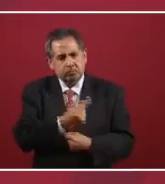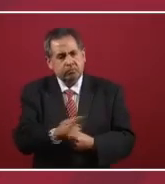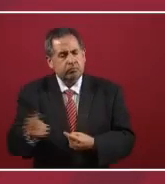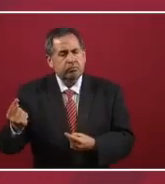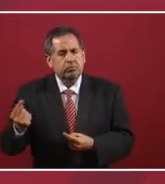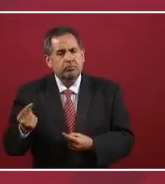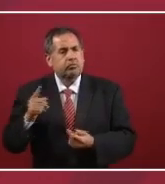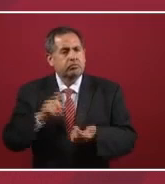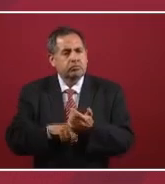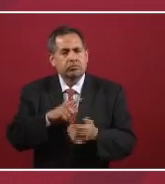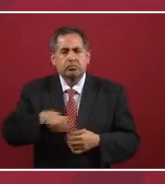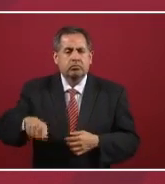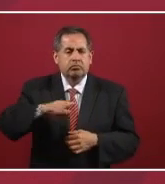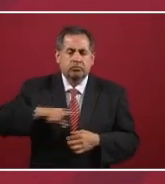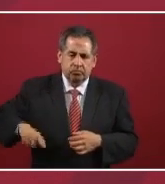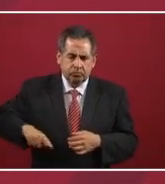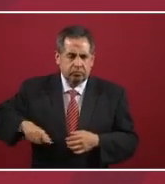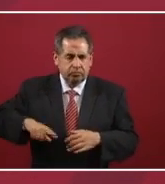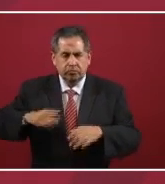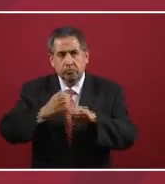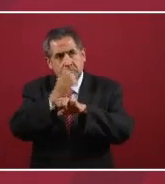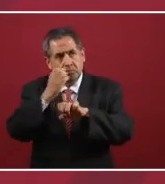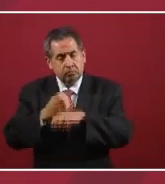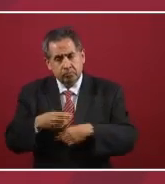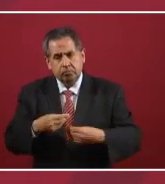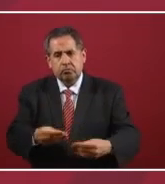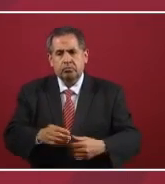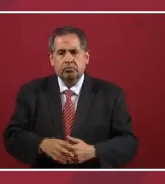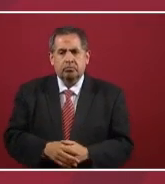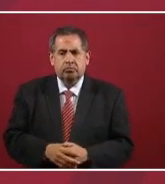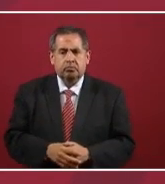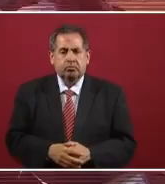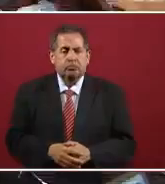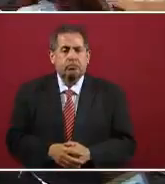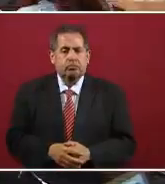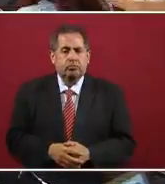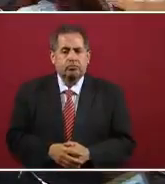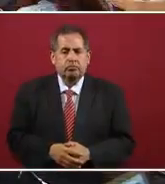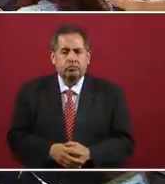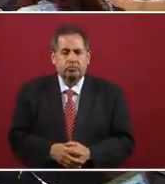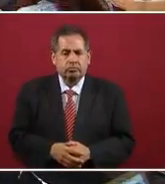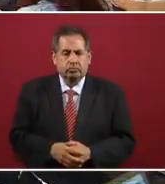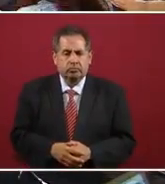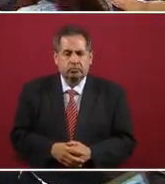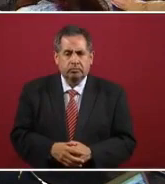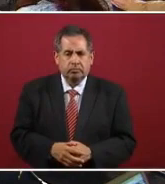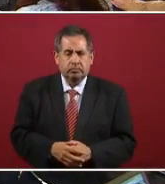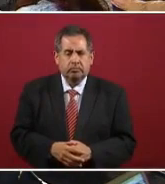que tienen los gobiernos de los estados.